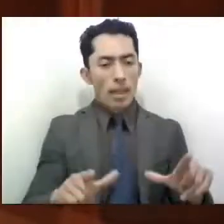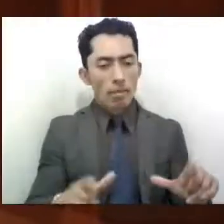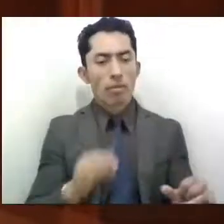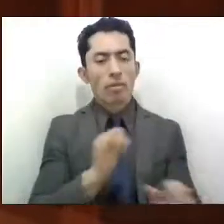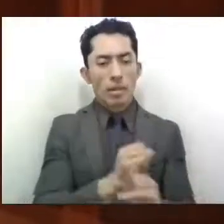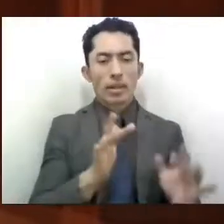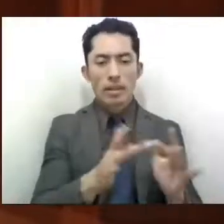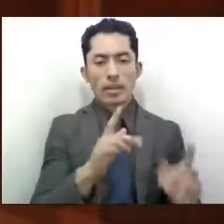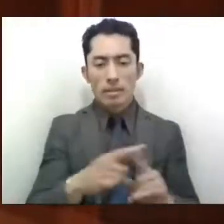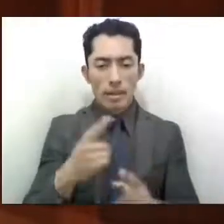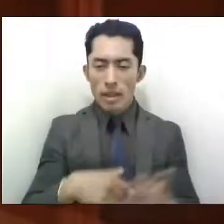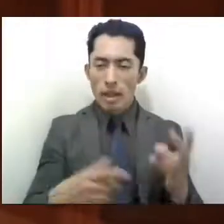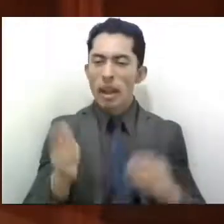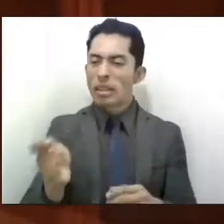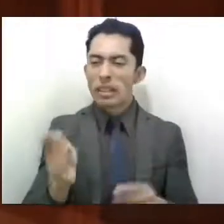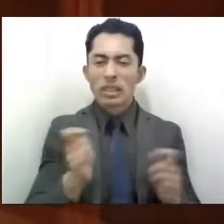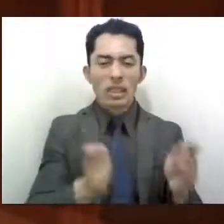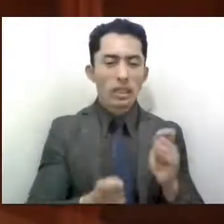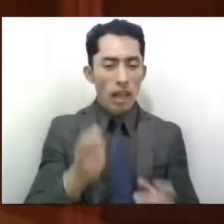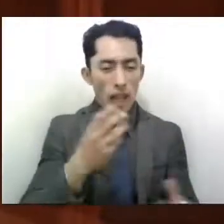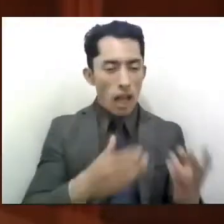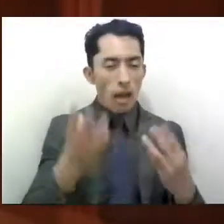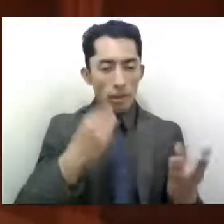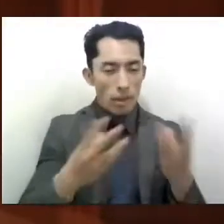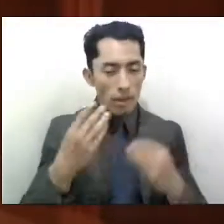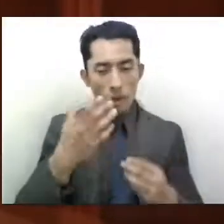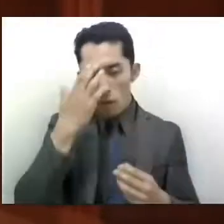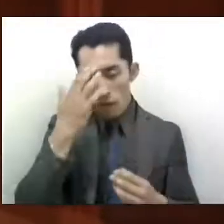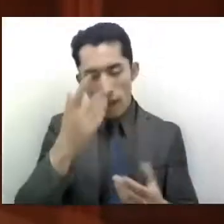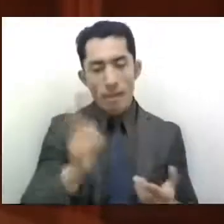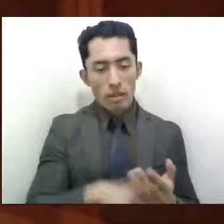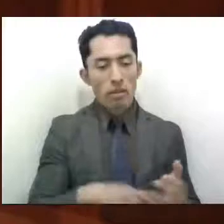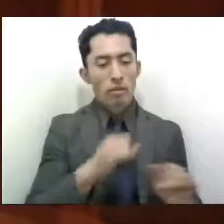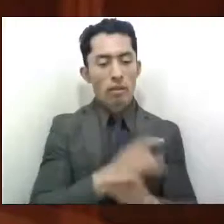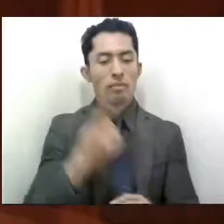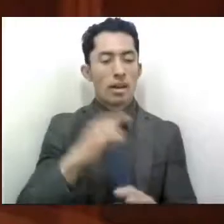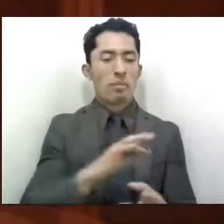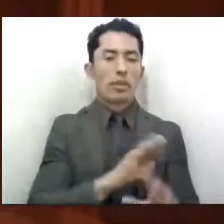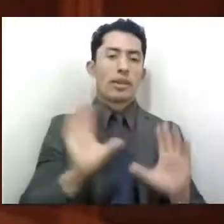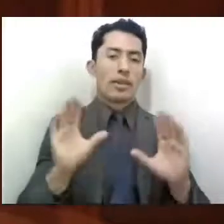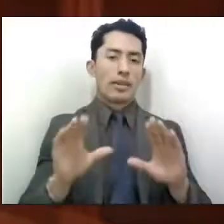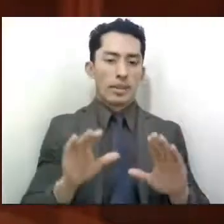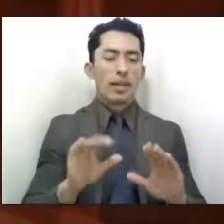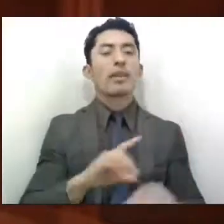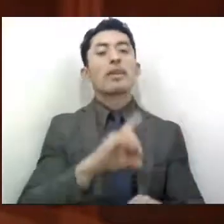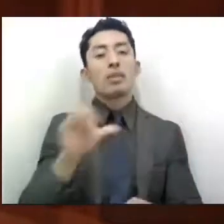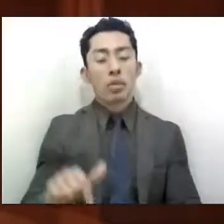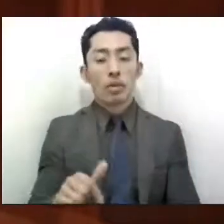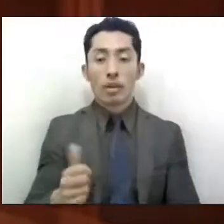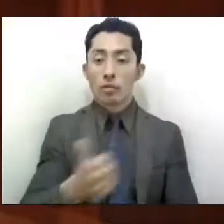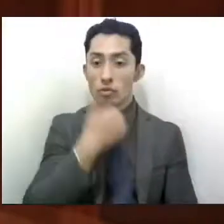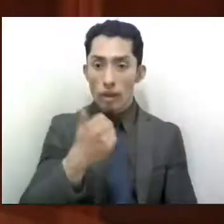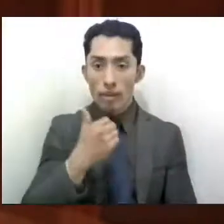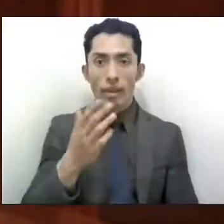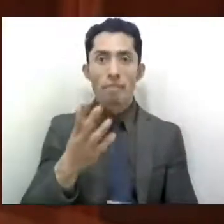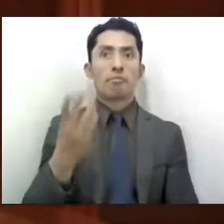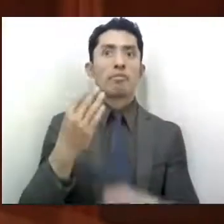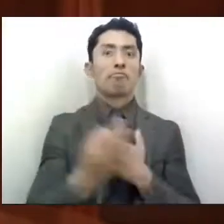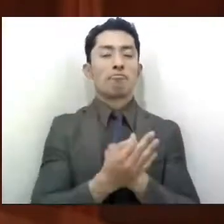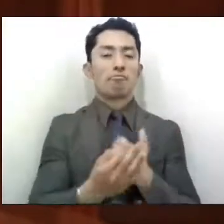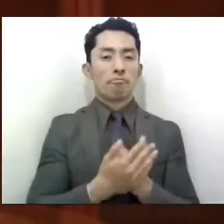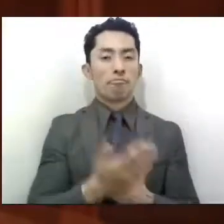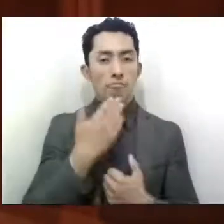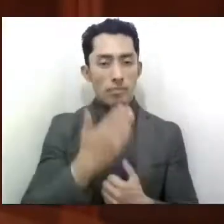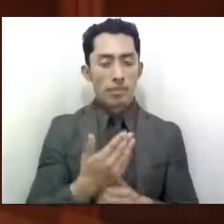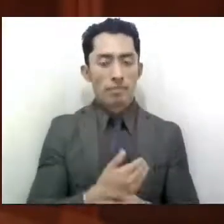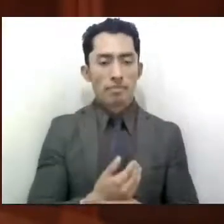cumplir con la enseñanza del contenido temático a impartir y lograr el interés de los estudiantes. Situación que los ha obligado